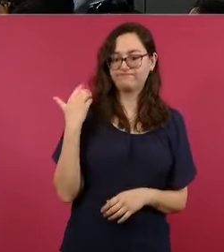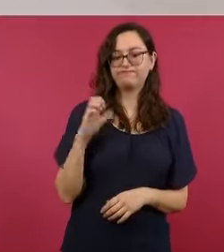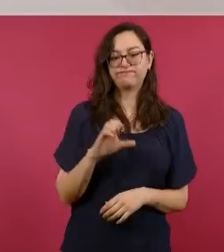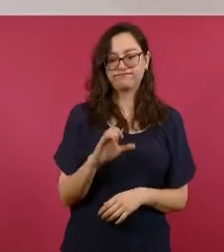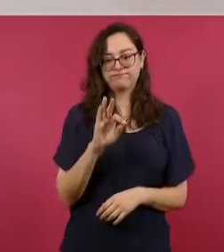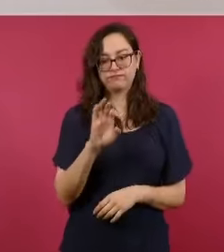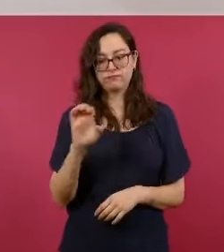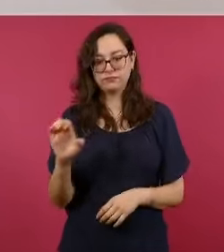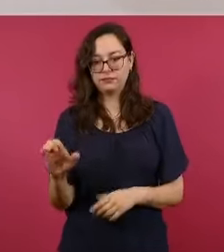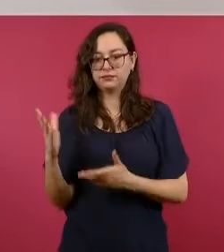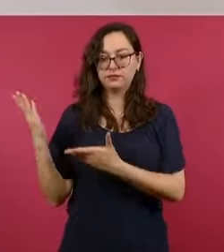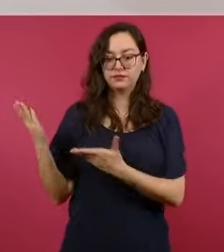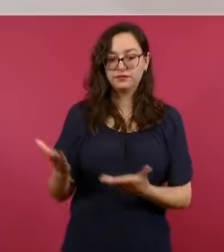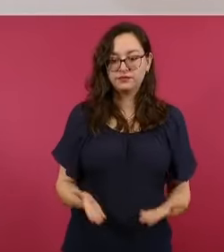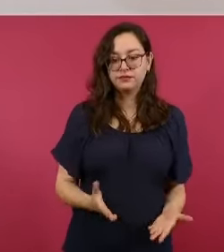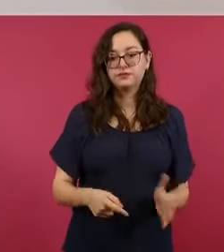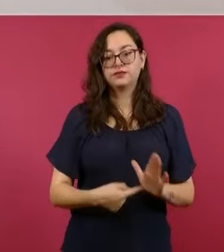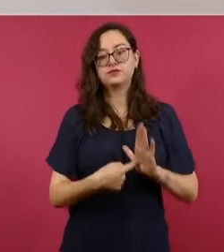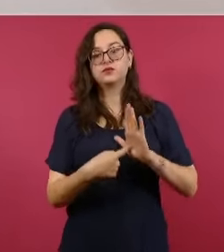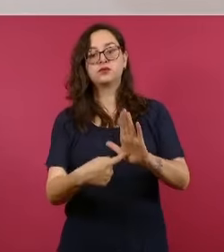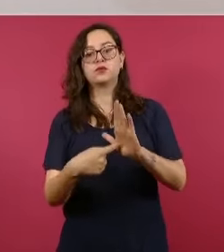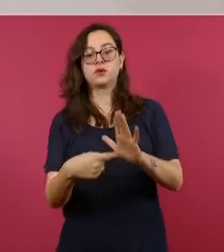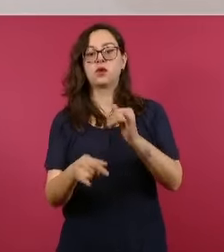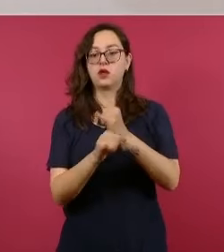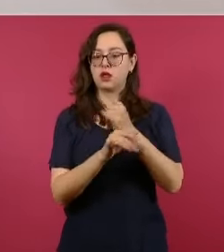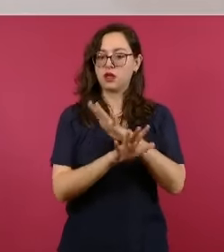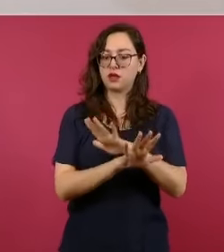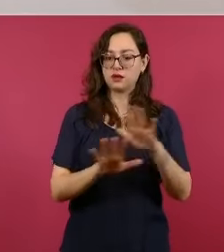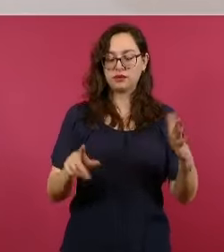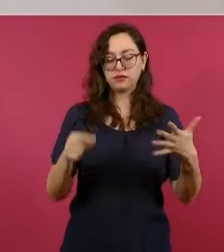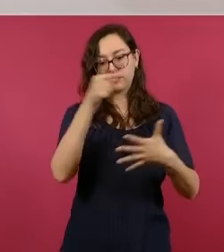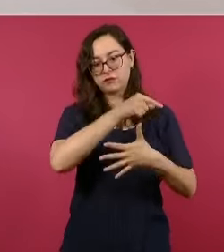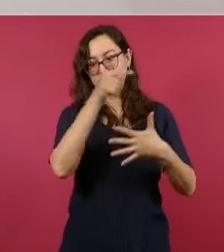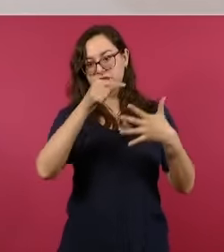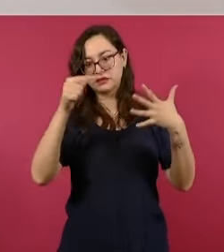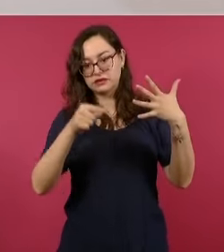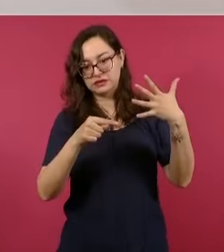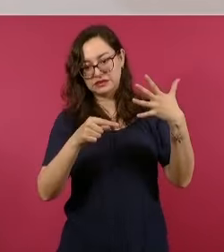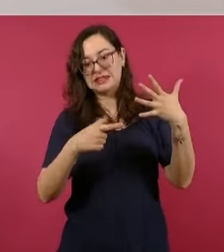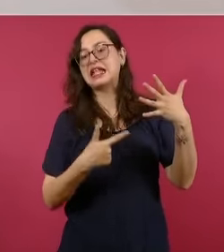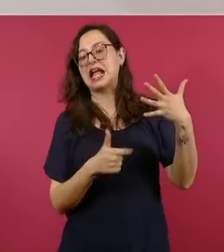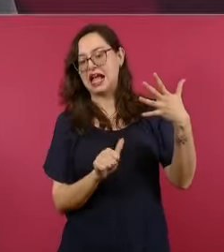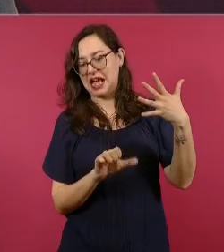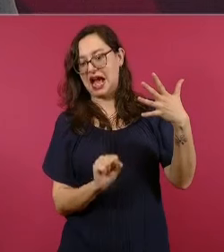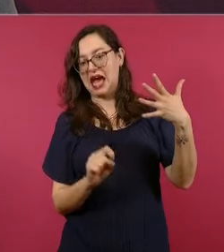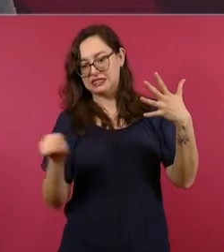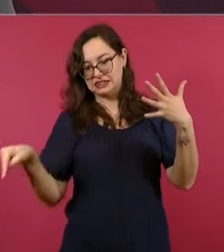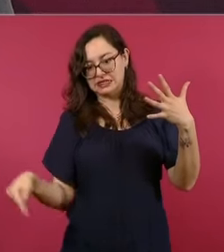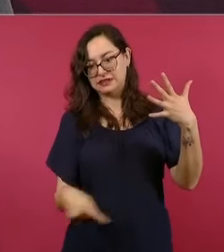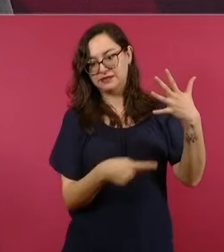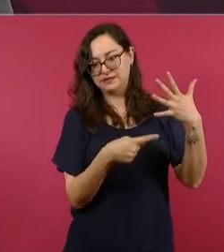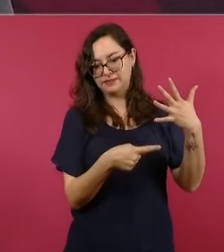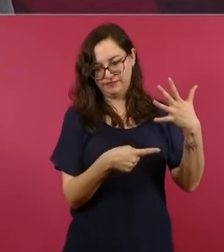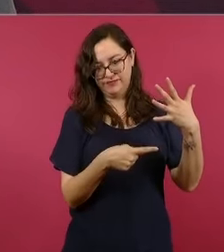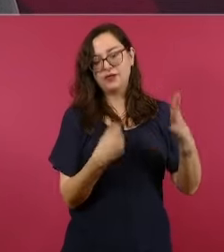sobre la eh distribución de del gas